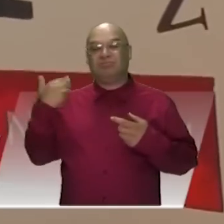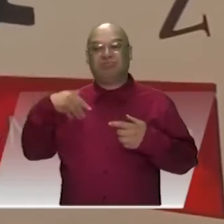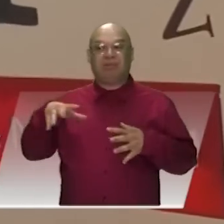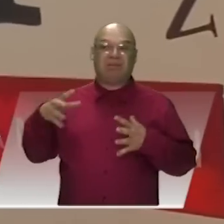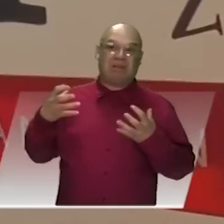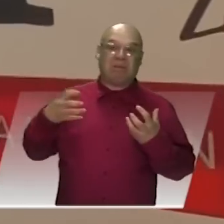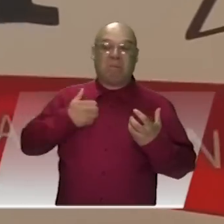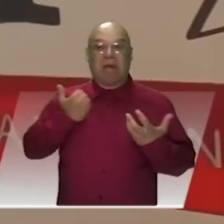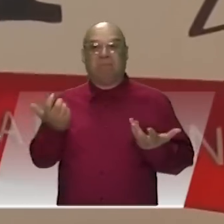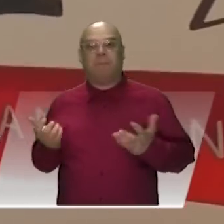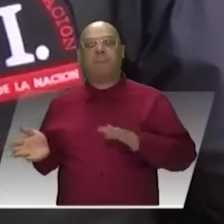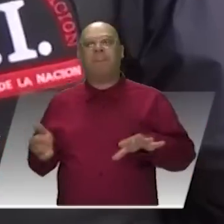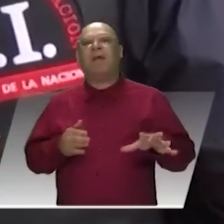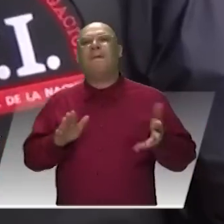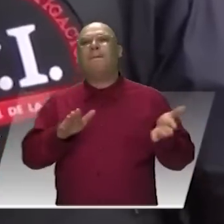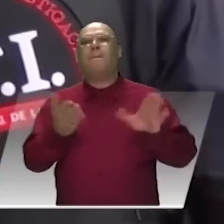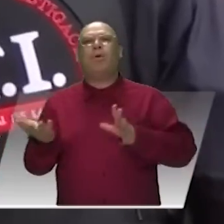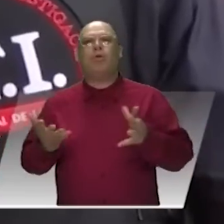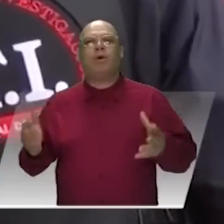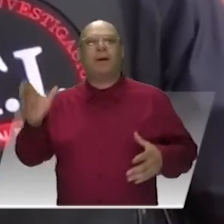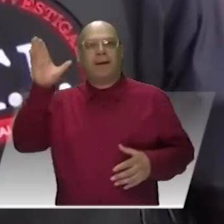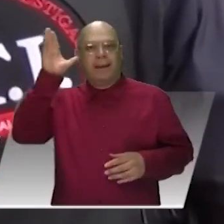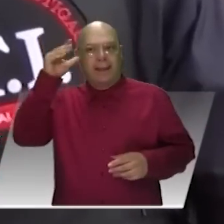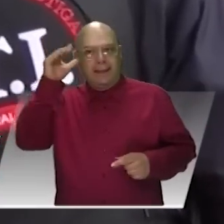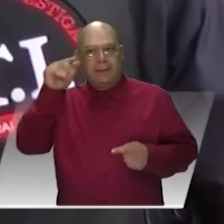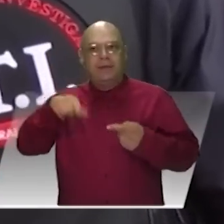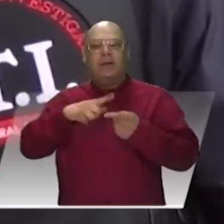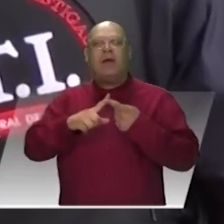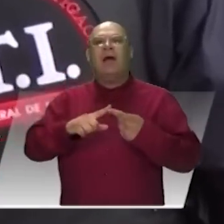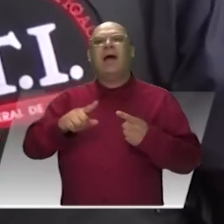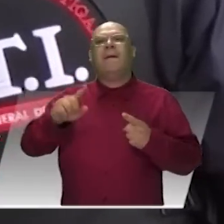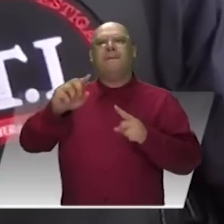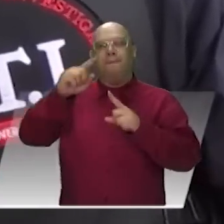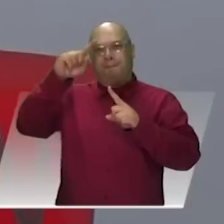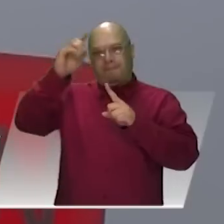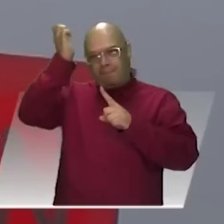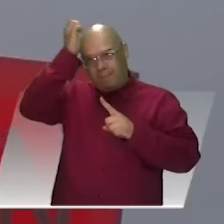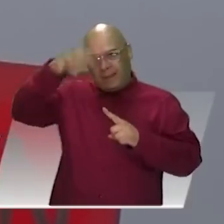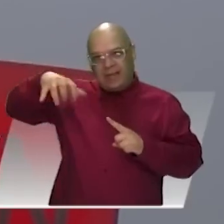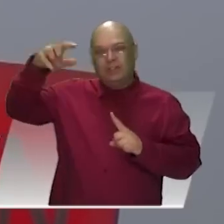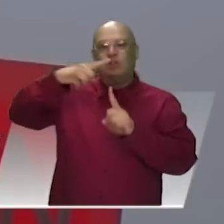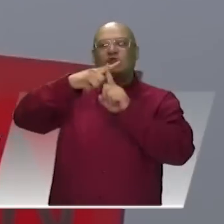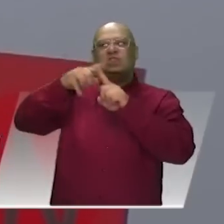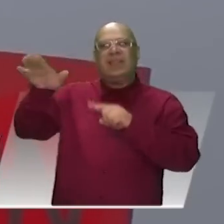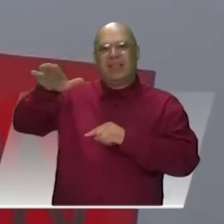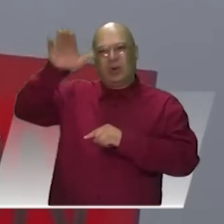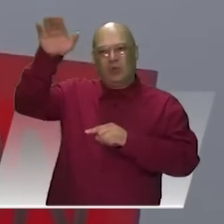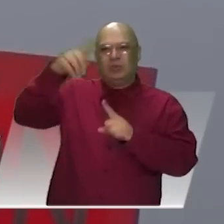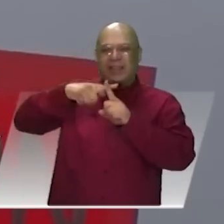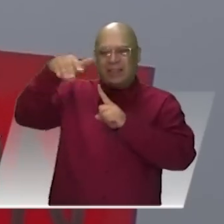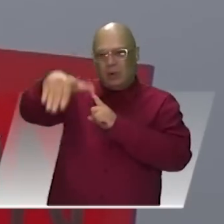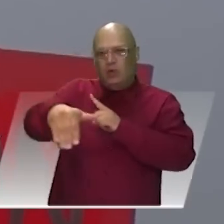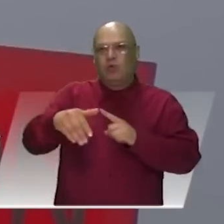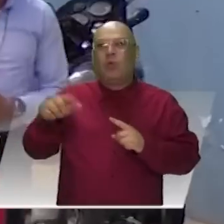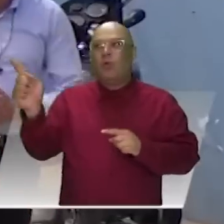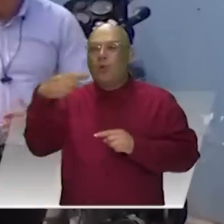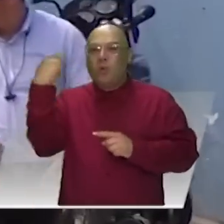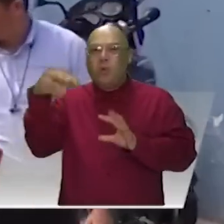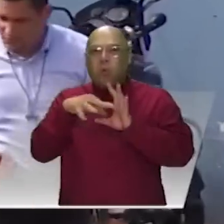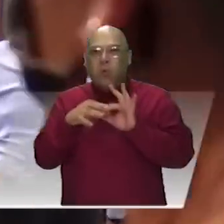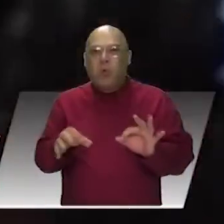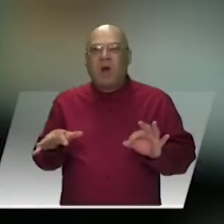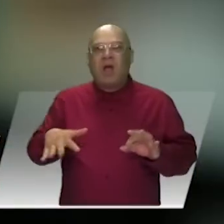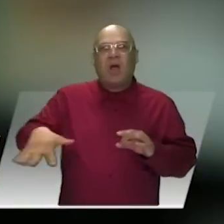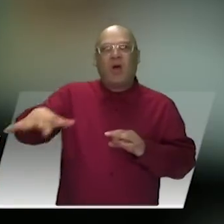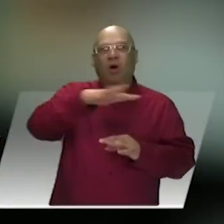los otros asesinatos se presentaron en caldas y en los barrios El Picacho aures y Santa Cruz de Medellín según el sistema de información para la seguridad y la convivencia